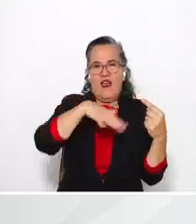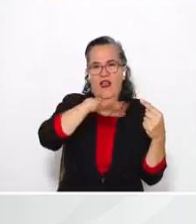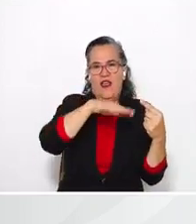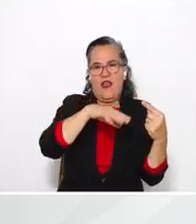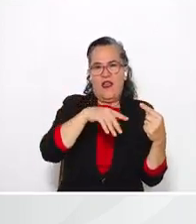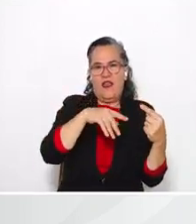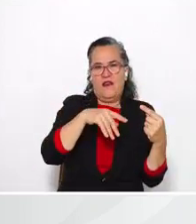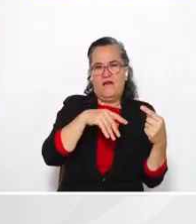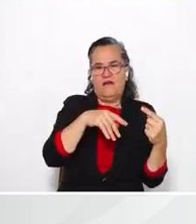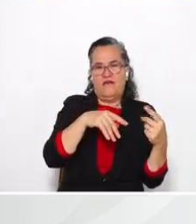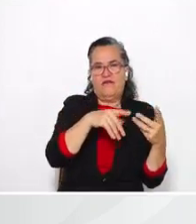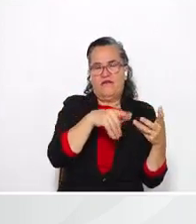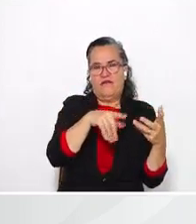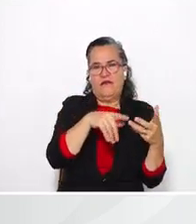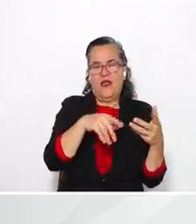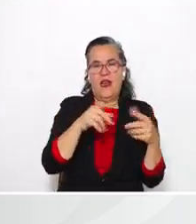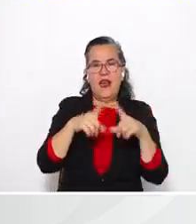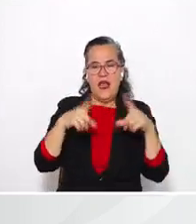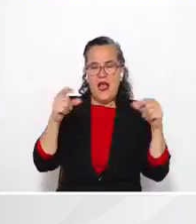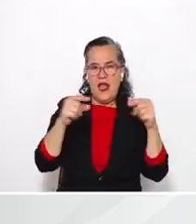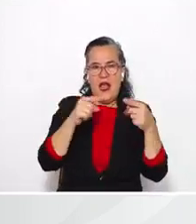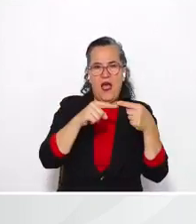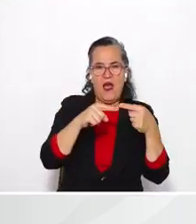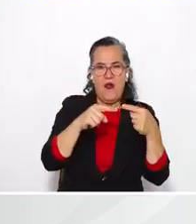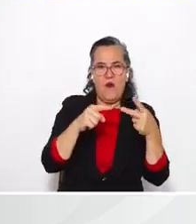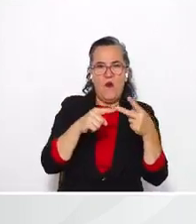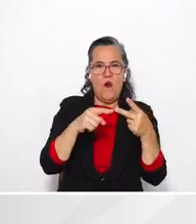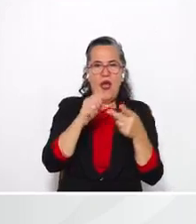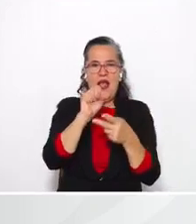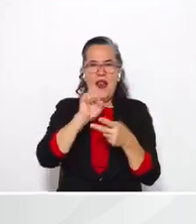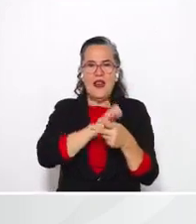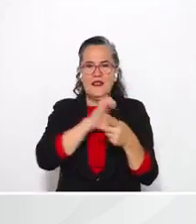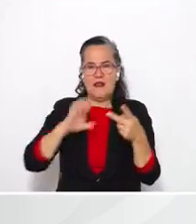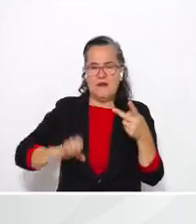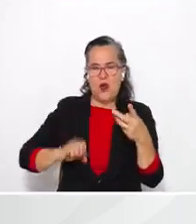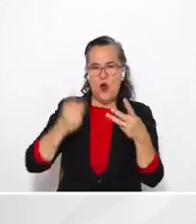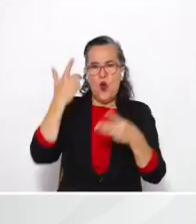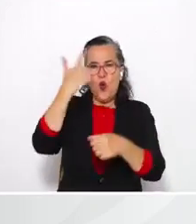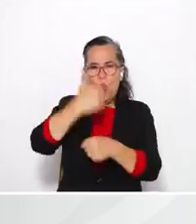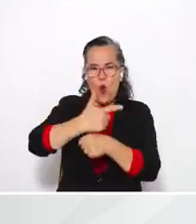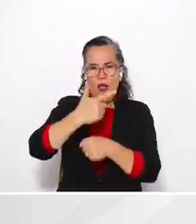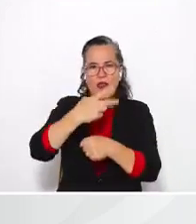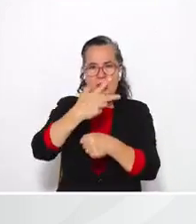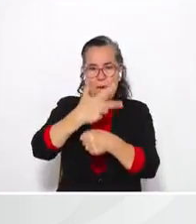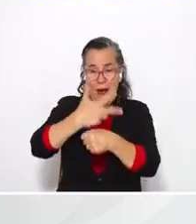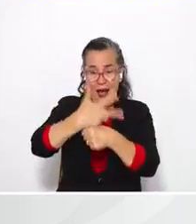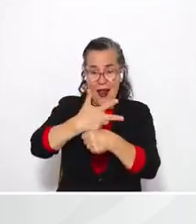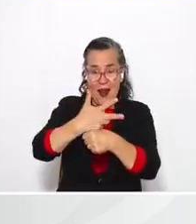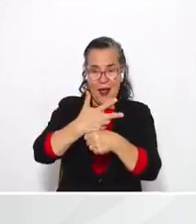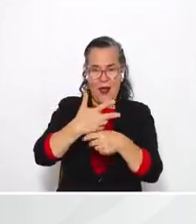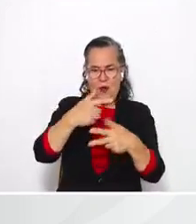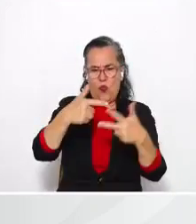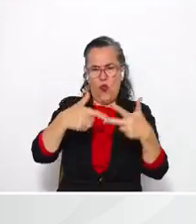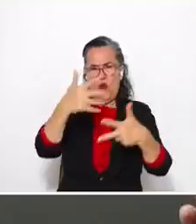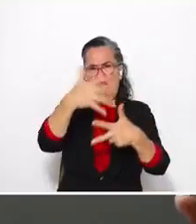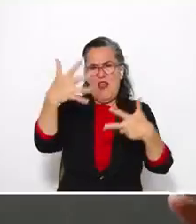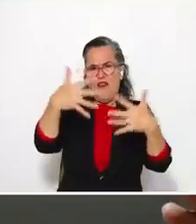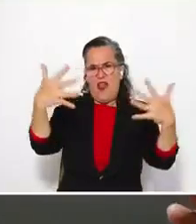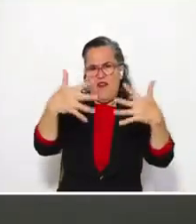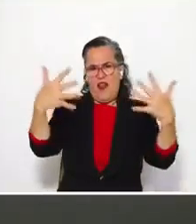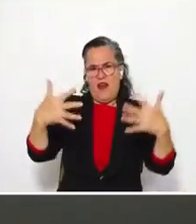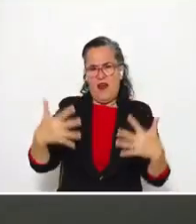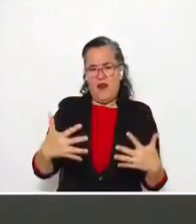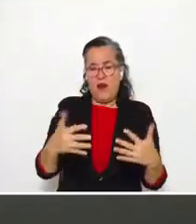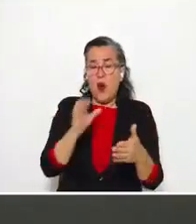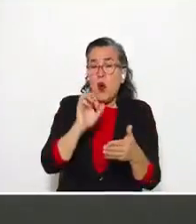En Nicaragua había guerra, en Salvador, en Guatemala, Costa Rica, por dicha, estaba un